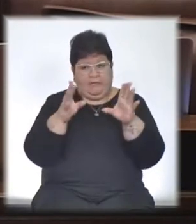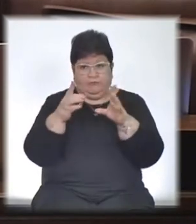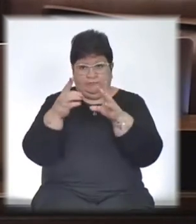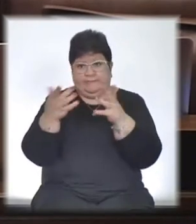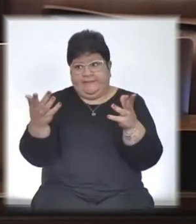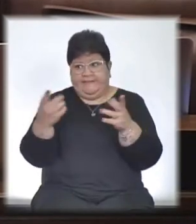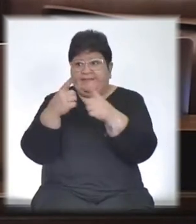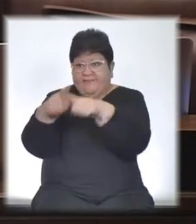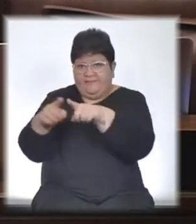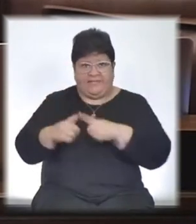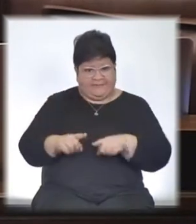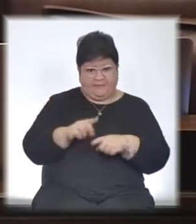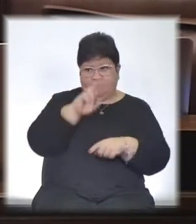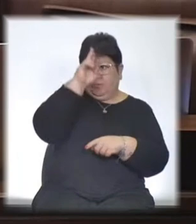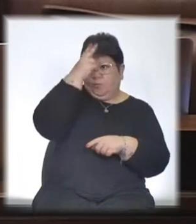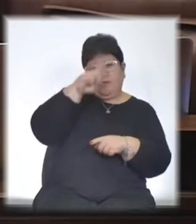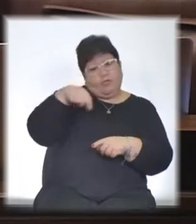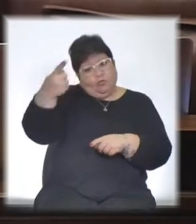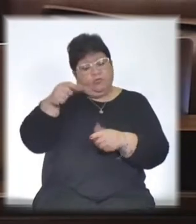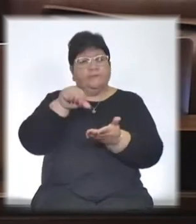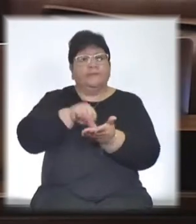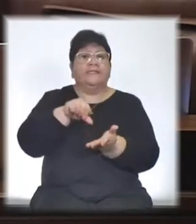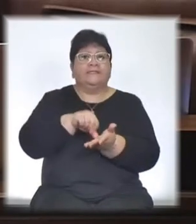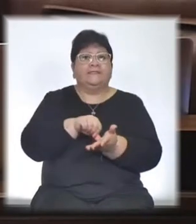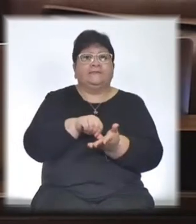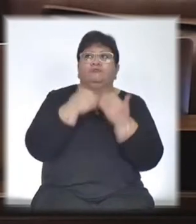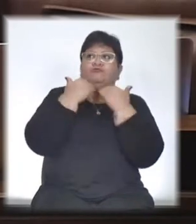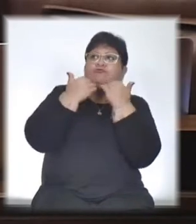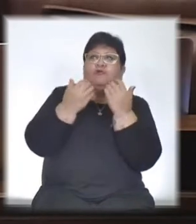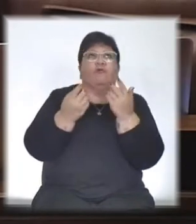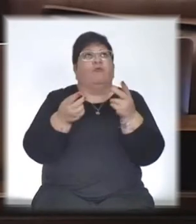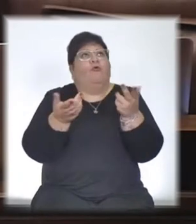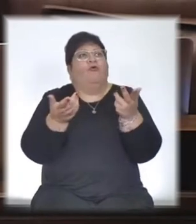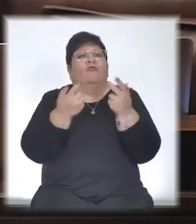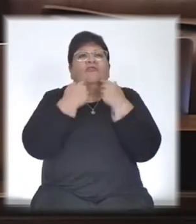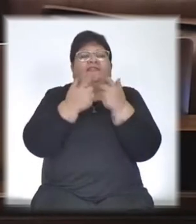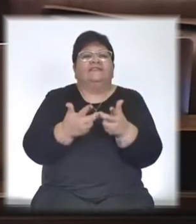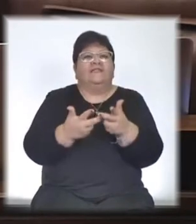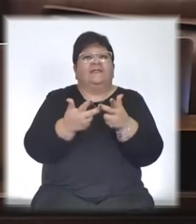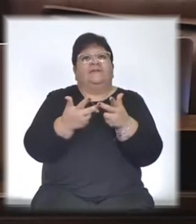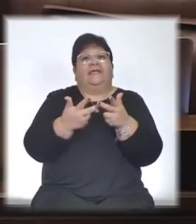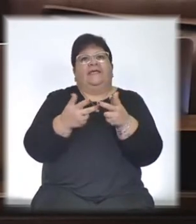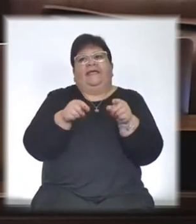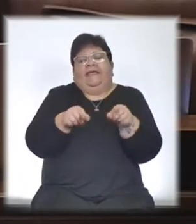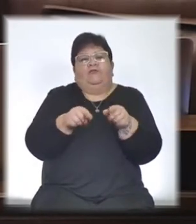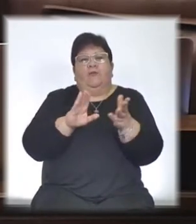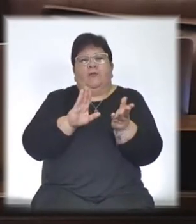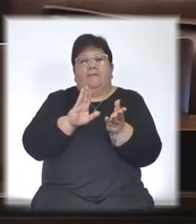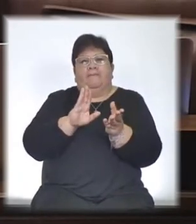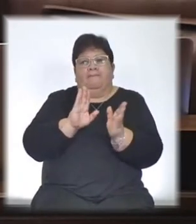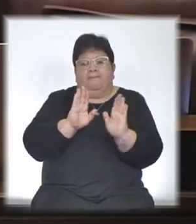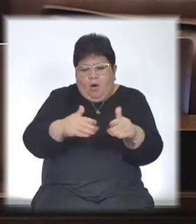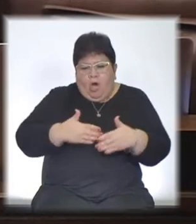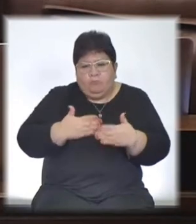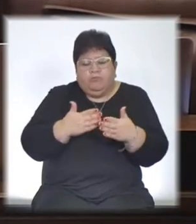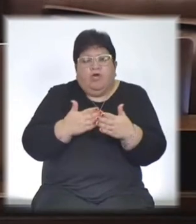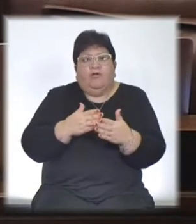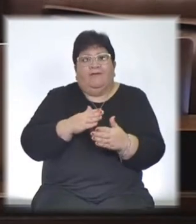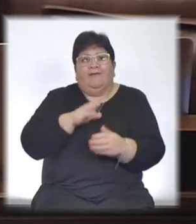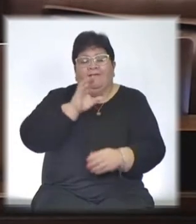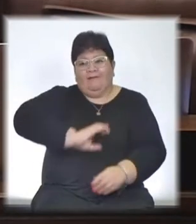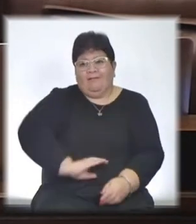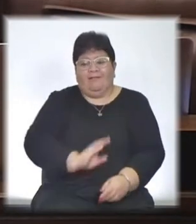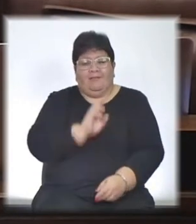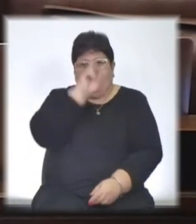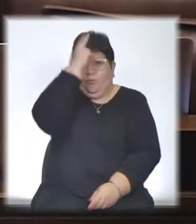Uruguay y otros países, esto, no sé cómo decirlo, entre comillas, nos caracteriza. La prisión política